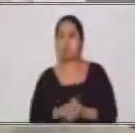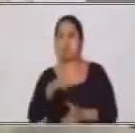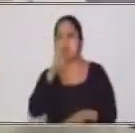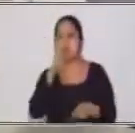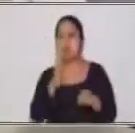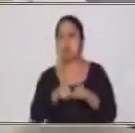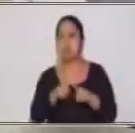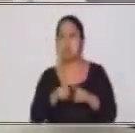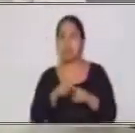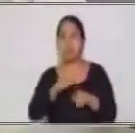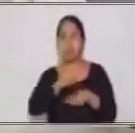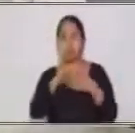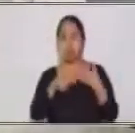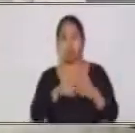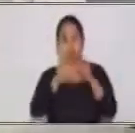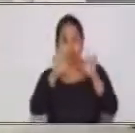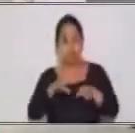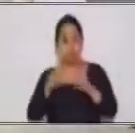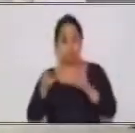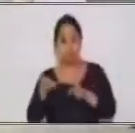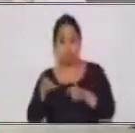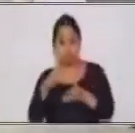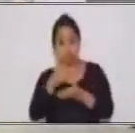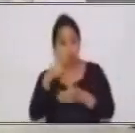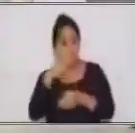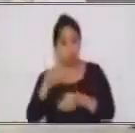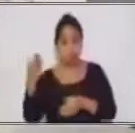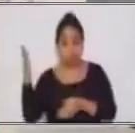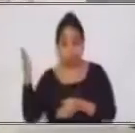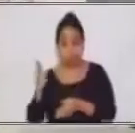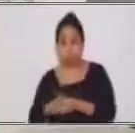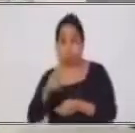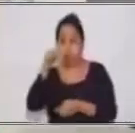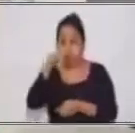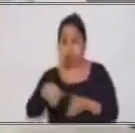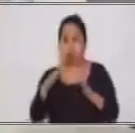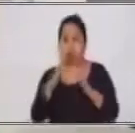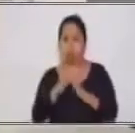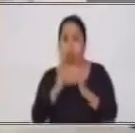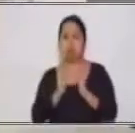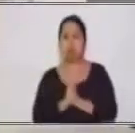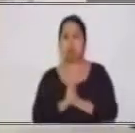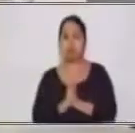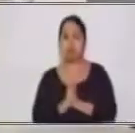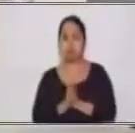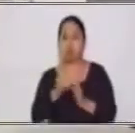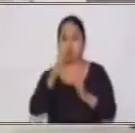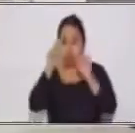nosotros estamos viendo en este momento. Entonces yo en casa les animo que en este tiempo es un tiempo muy bueno para